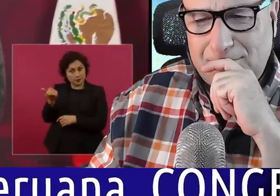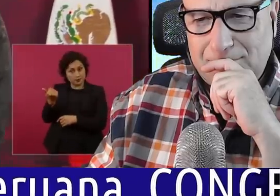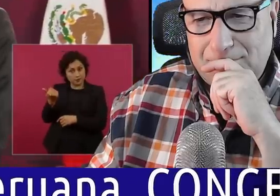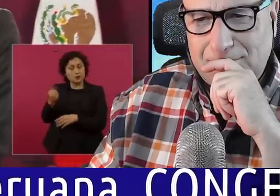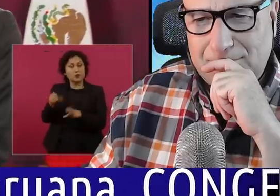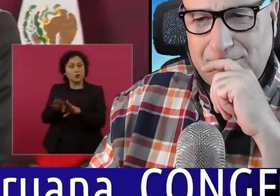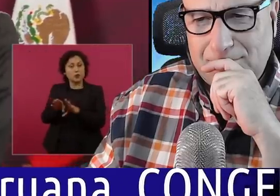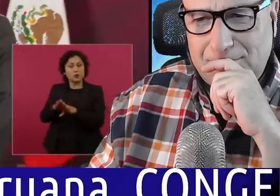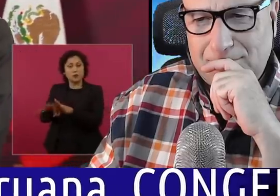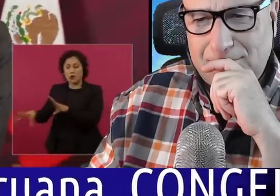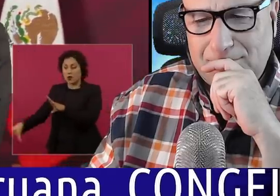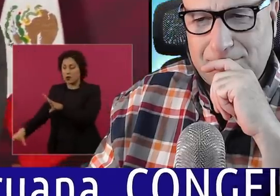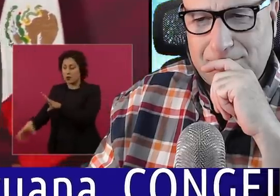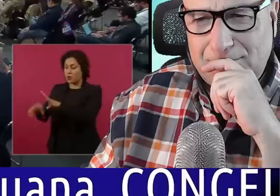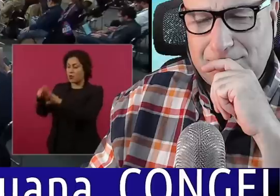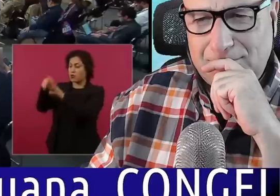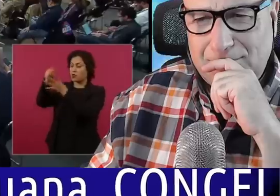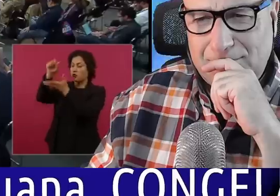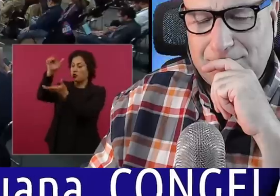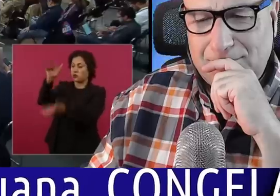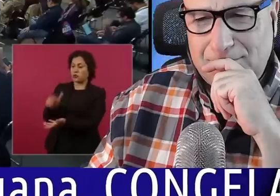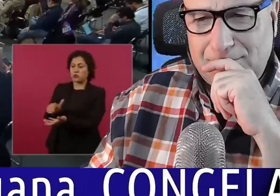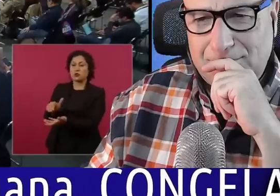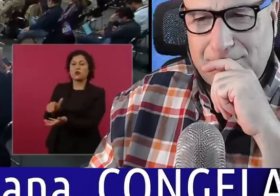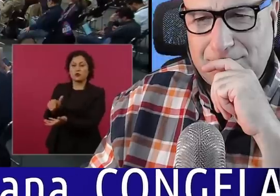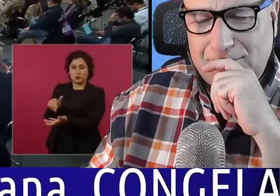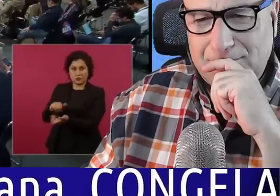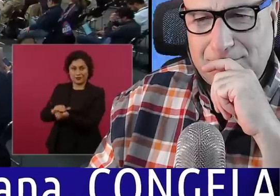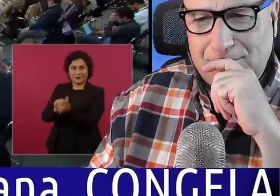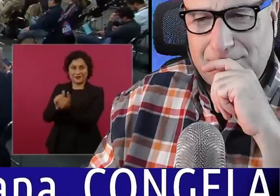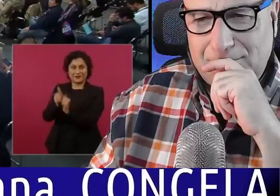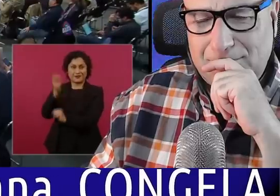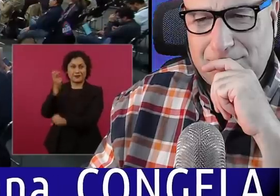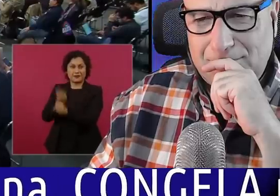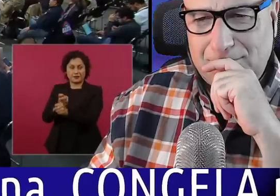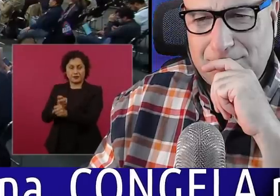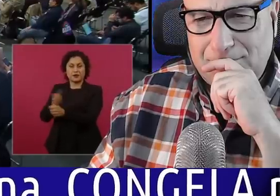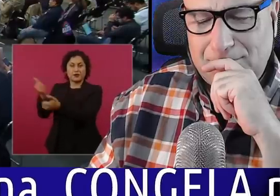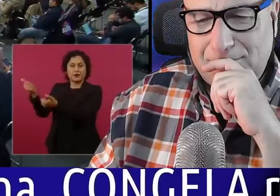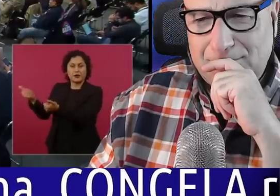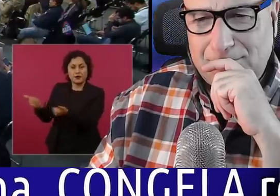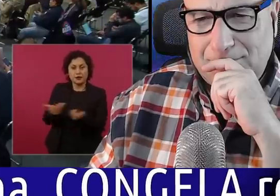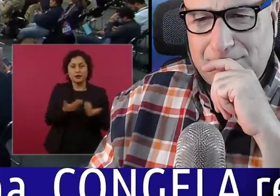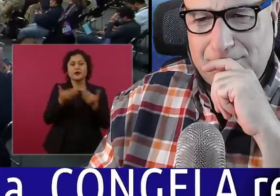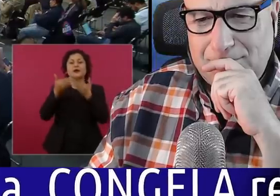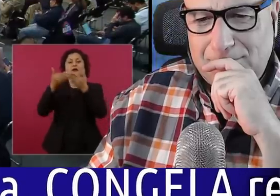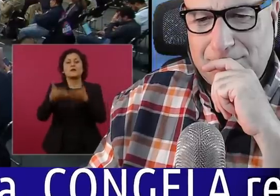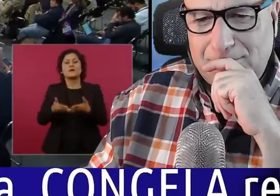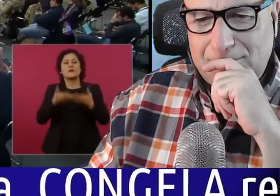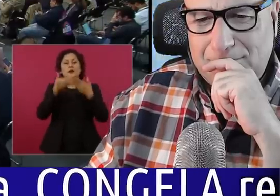en un proceso de licuefacción y traerlo en barco a Manzanillo.